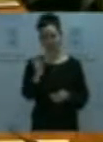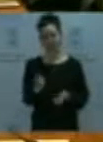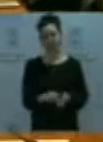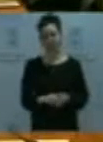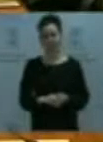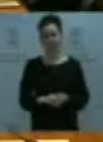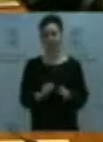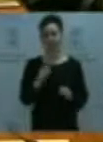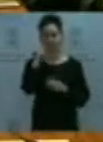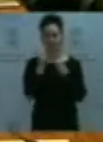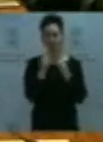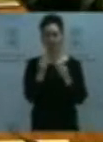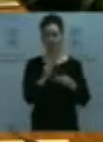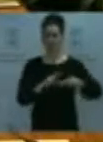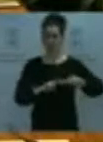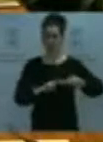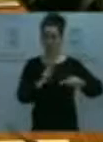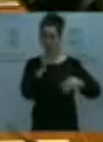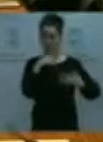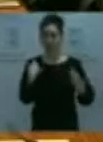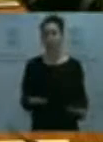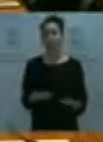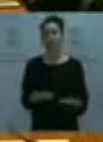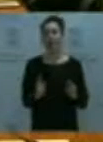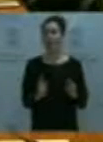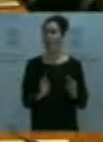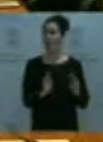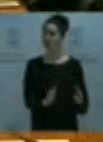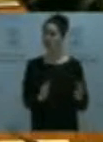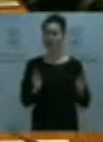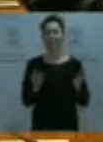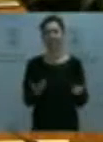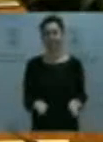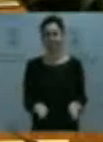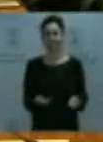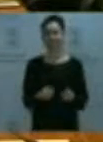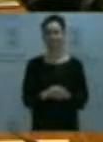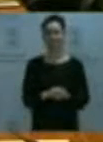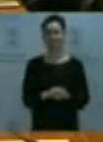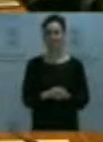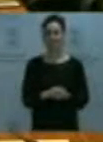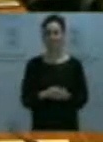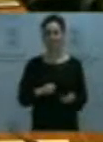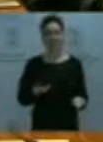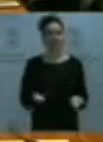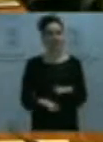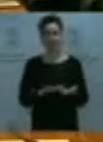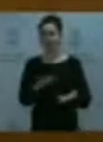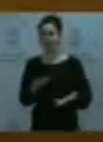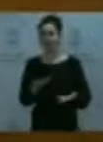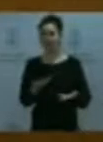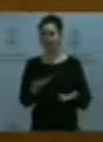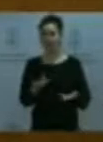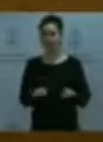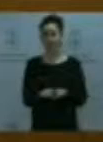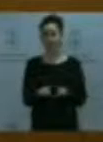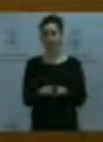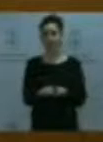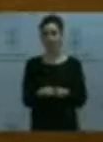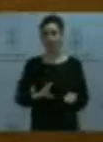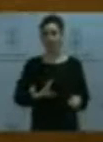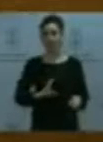vigentes, sin tener en cuenta la capacidad contributiva de los asturianos. Por